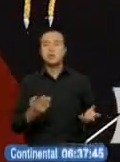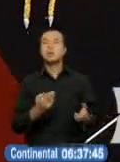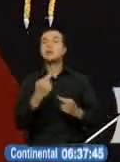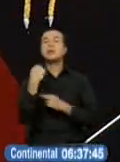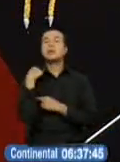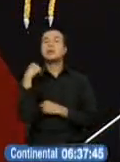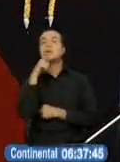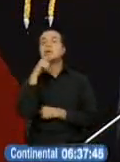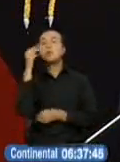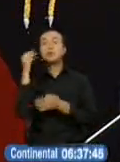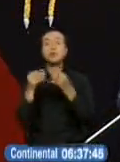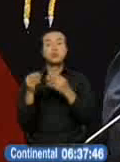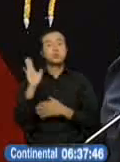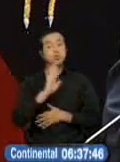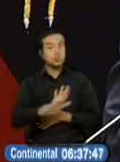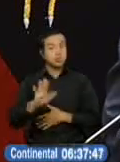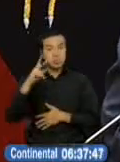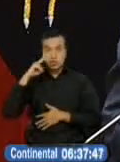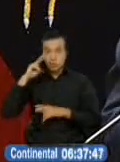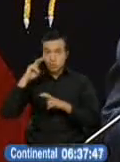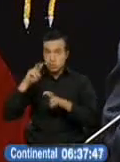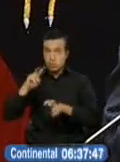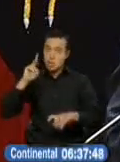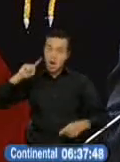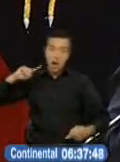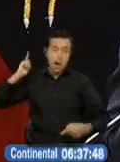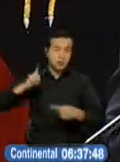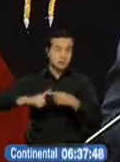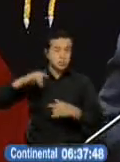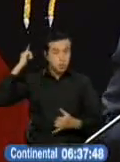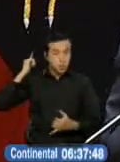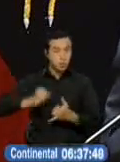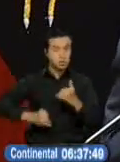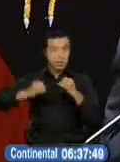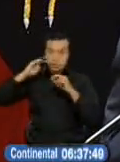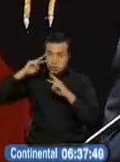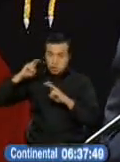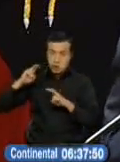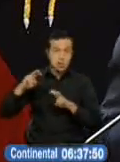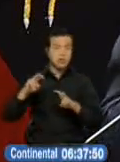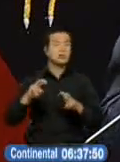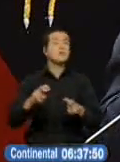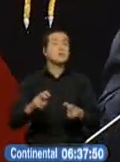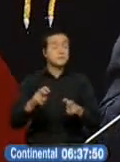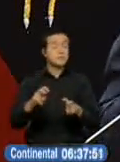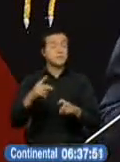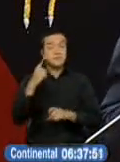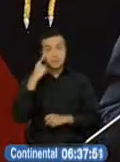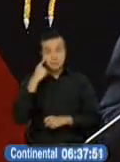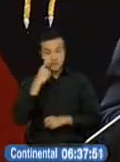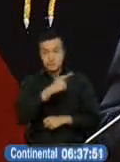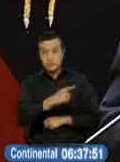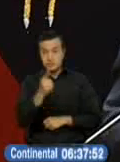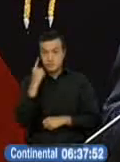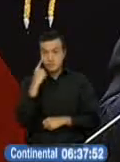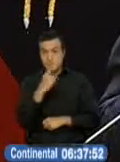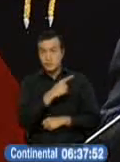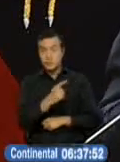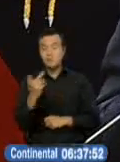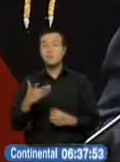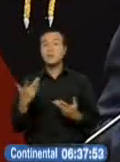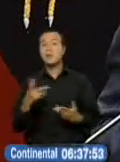la justicia investigar hasta las últimas consecuencias e identificar